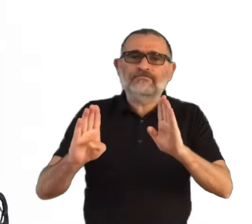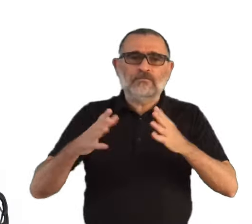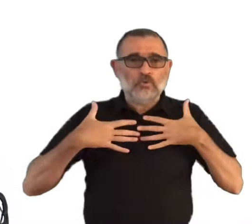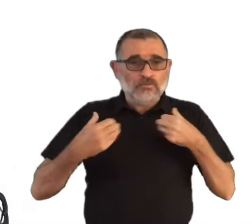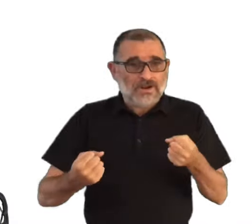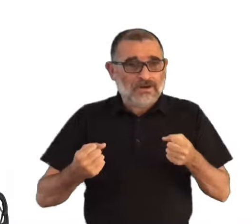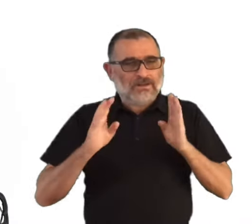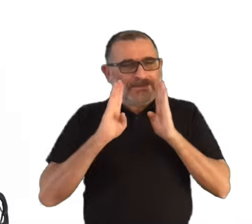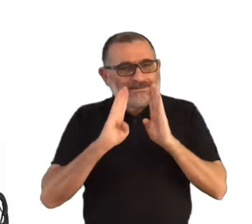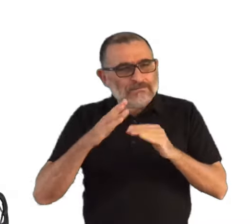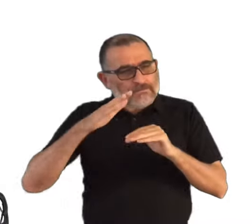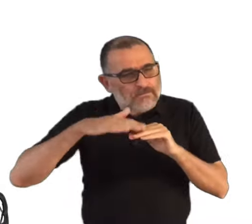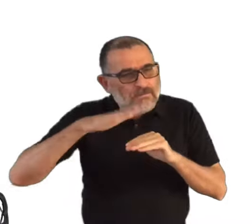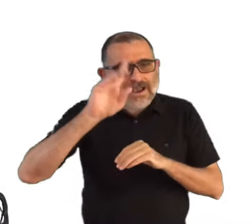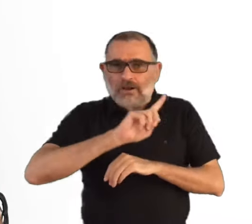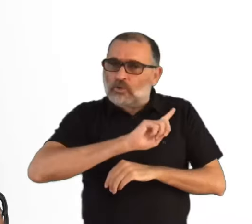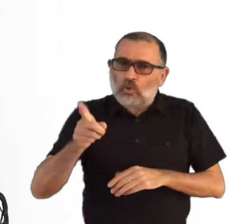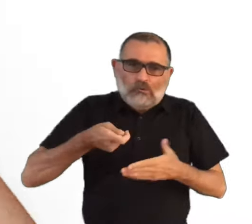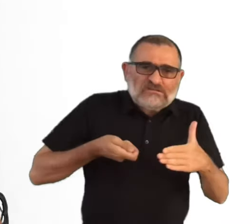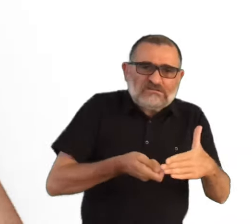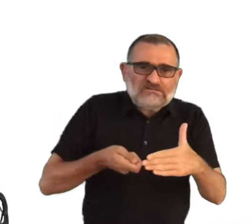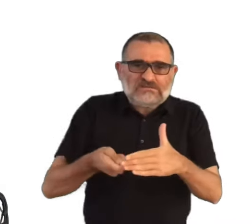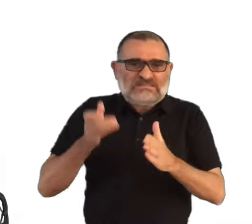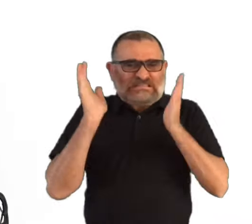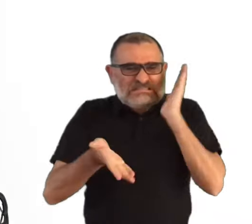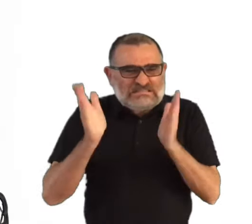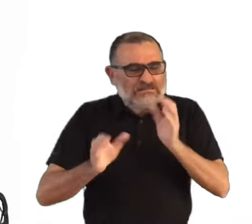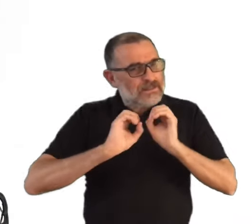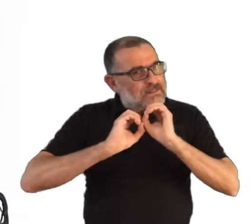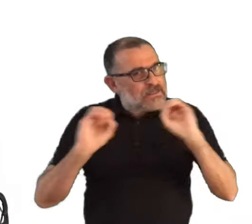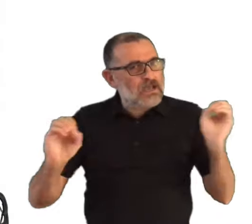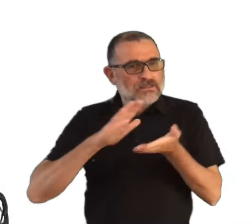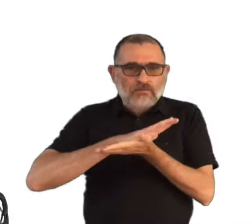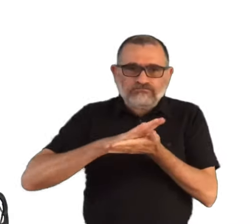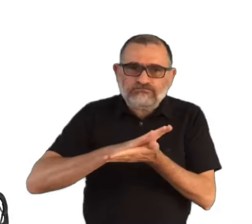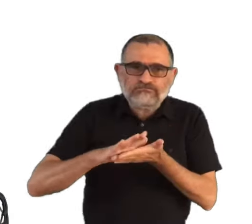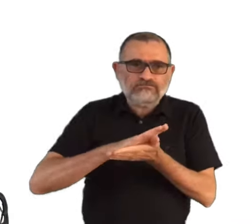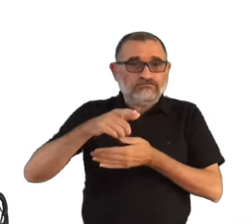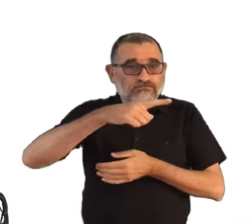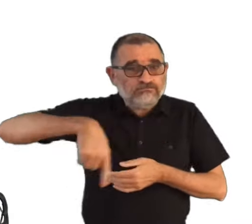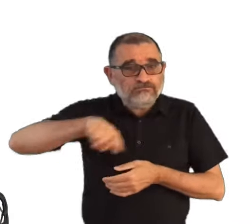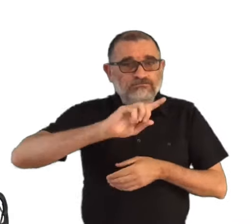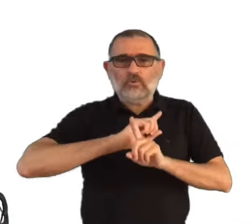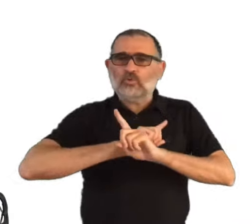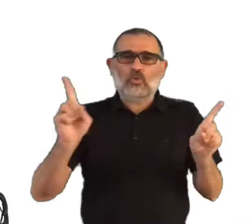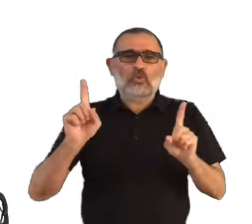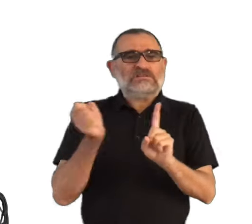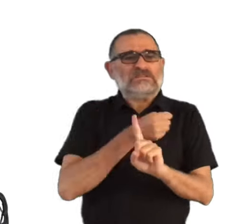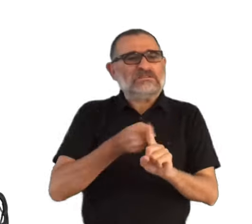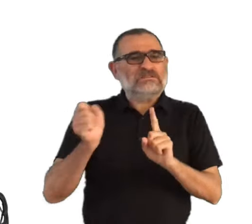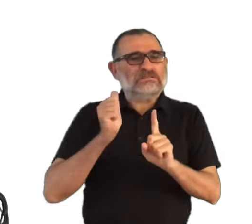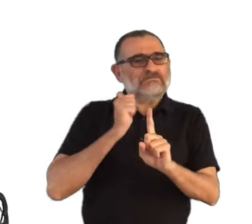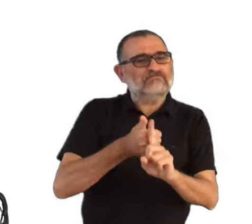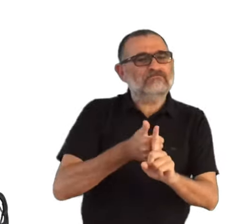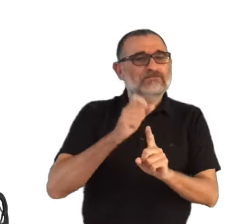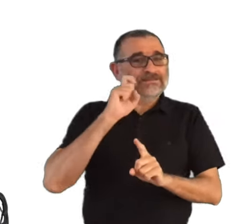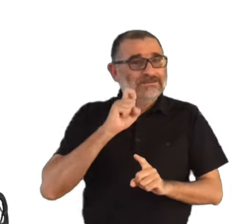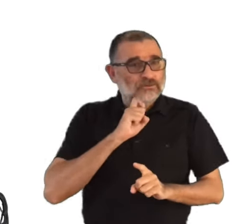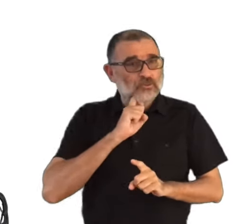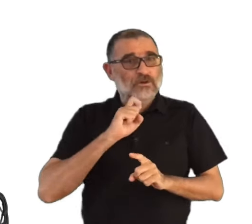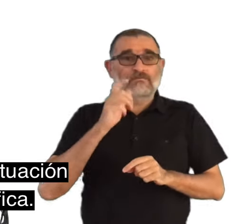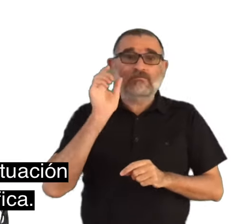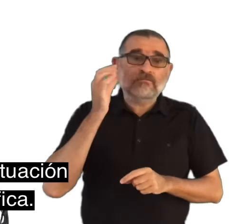humanidad y en particular no pueden ser asesinados ni torturados en ninguna circunstancia. No deben ser sometidos a violencia sexual.